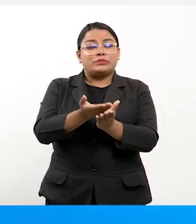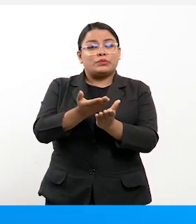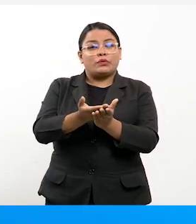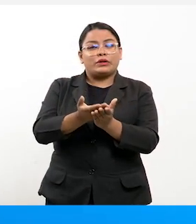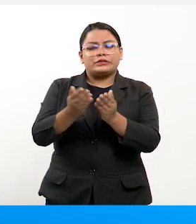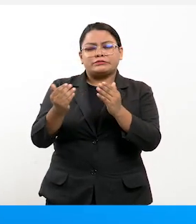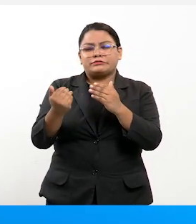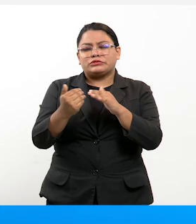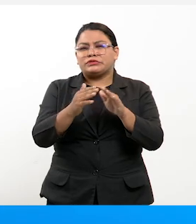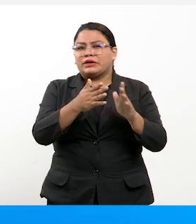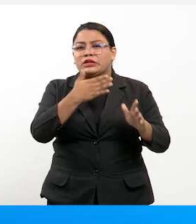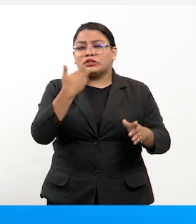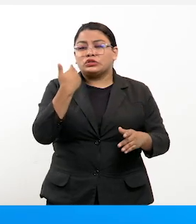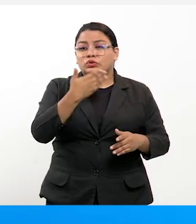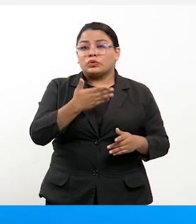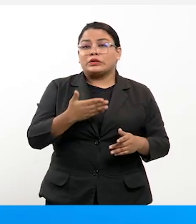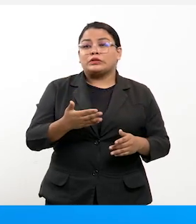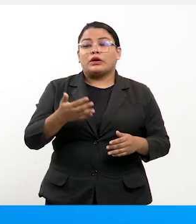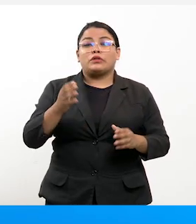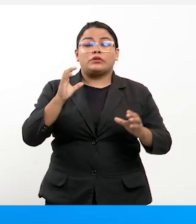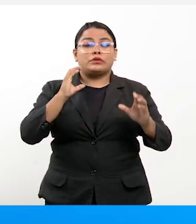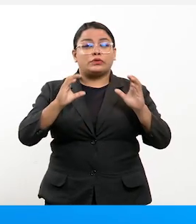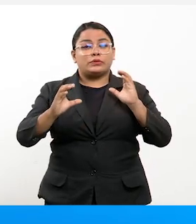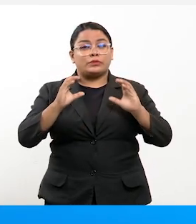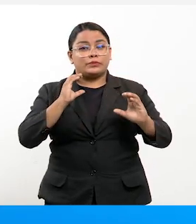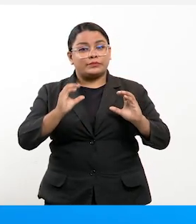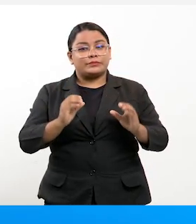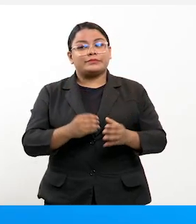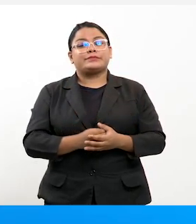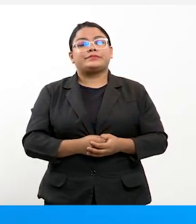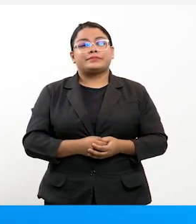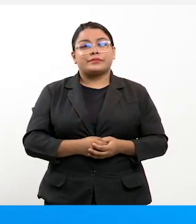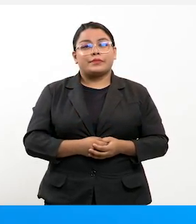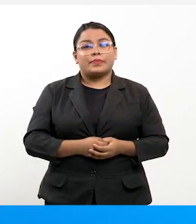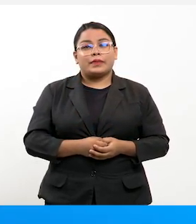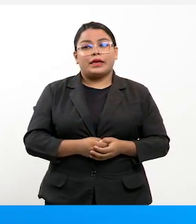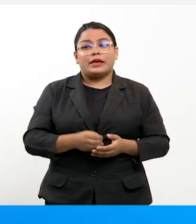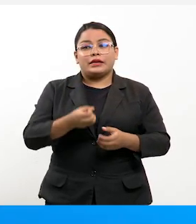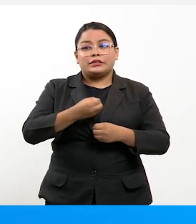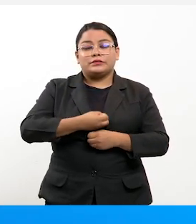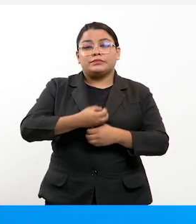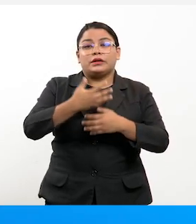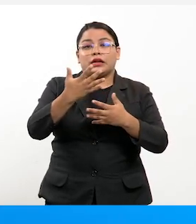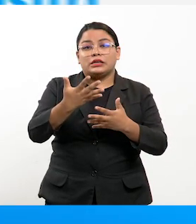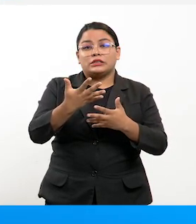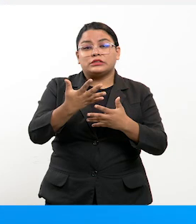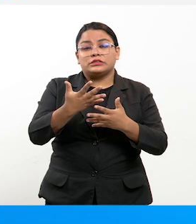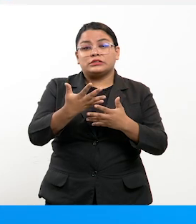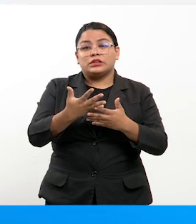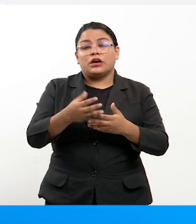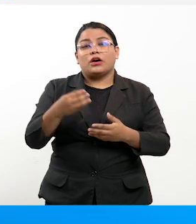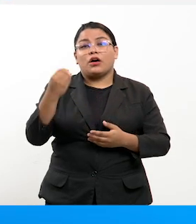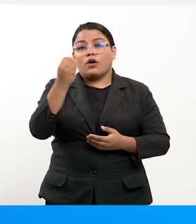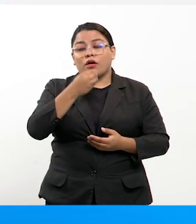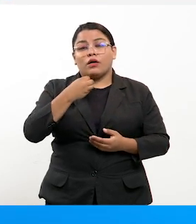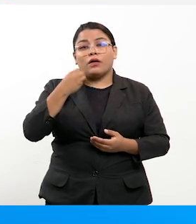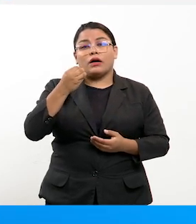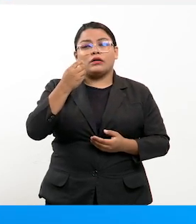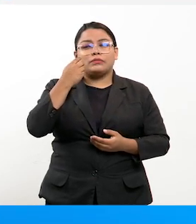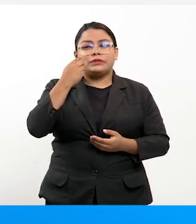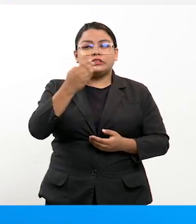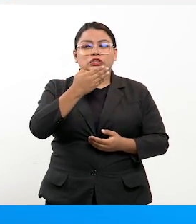en diferentes situaciones comunicativas. Expresión oral. Se enmarca en